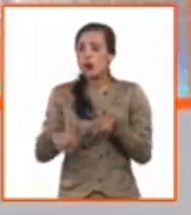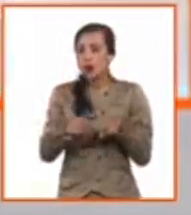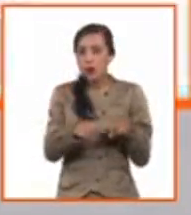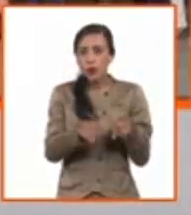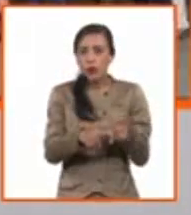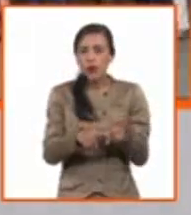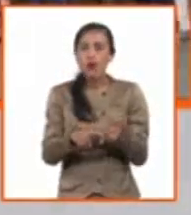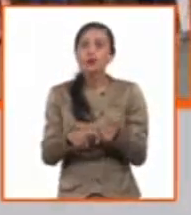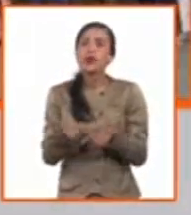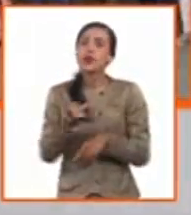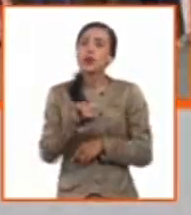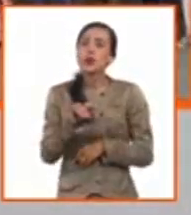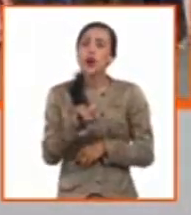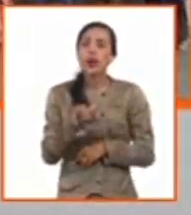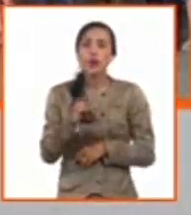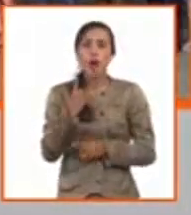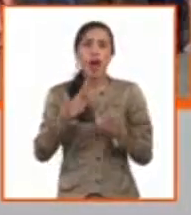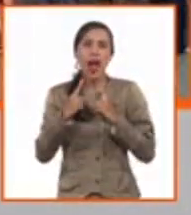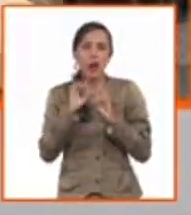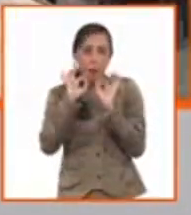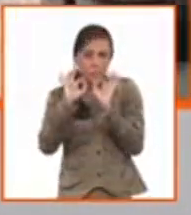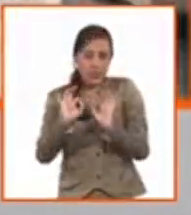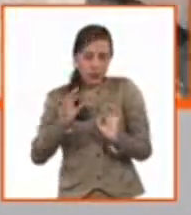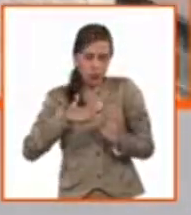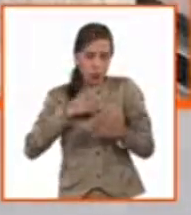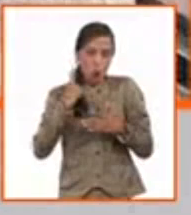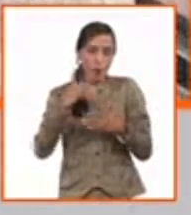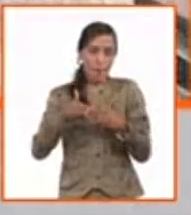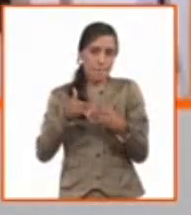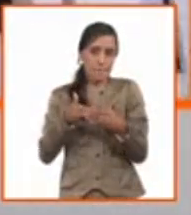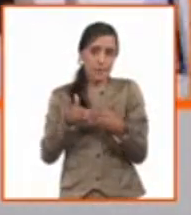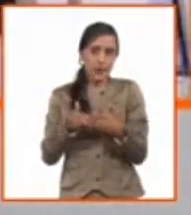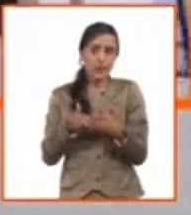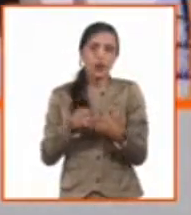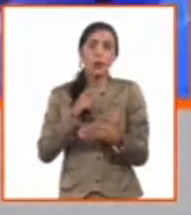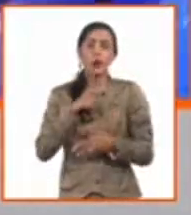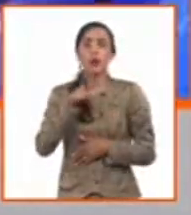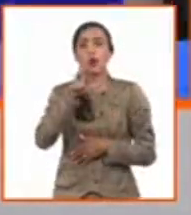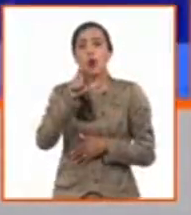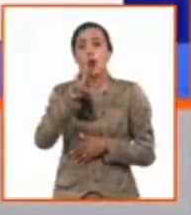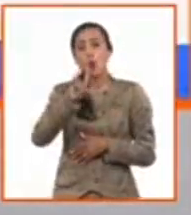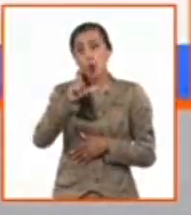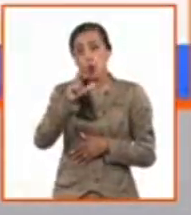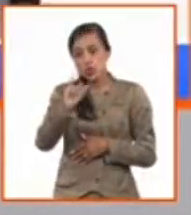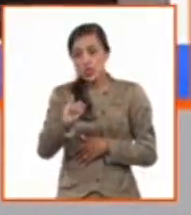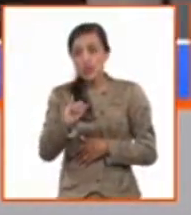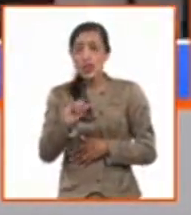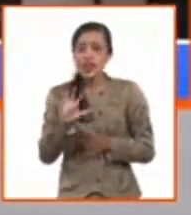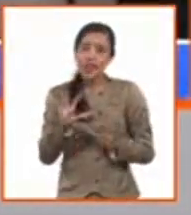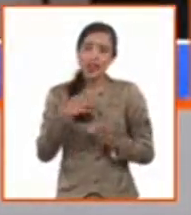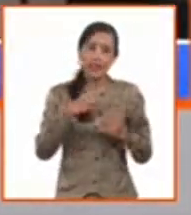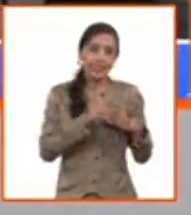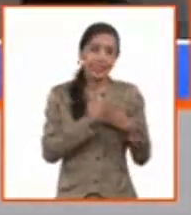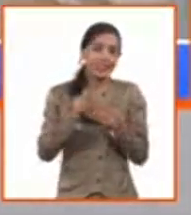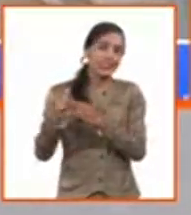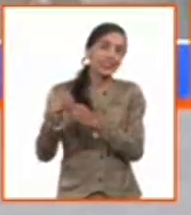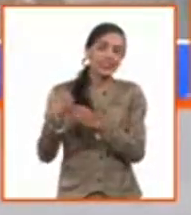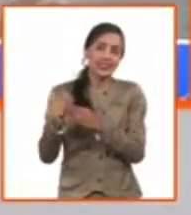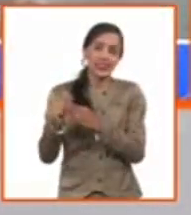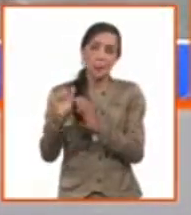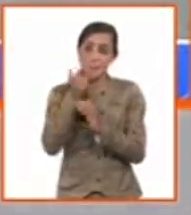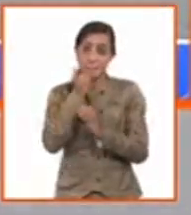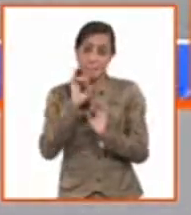patrimonios específicos de una entidad quizás esos tests la uci tienen un liderazgo